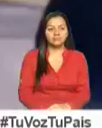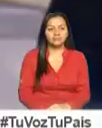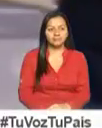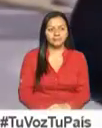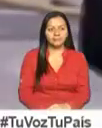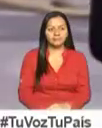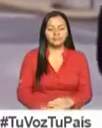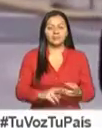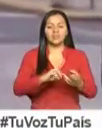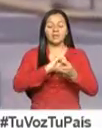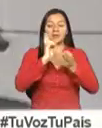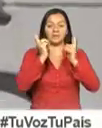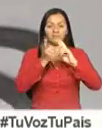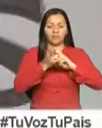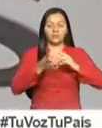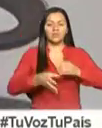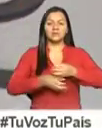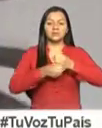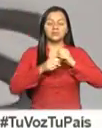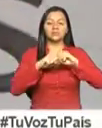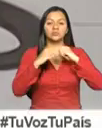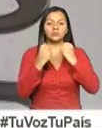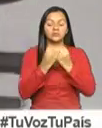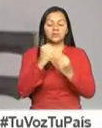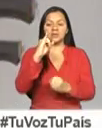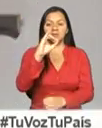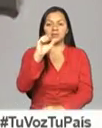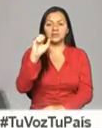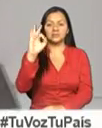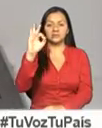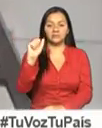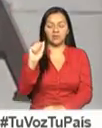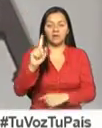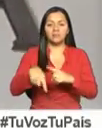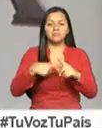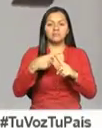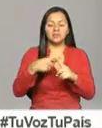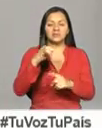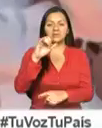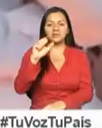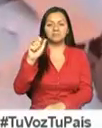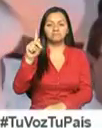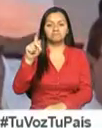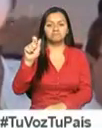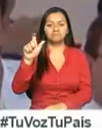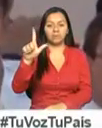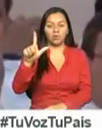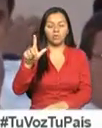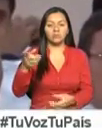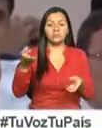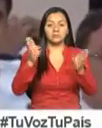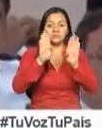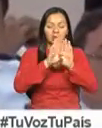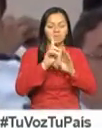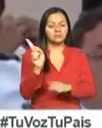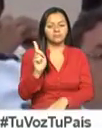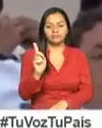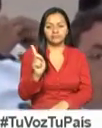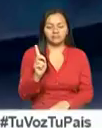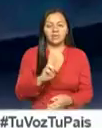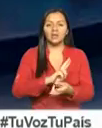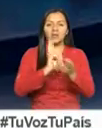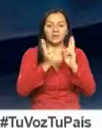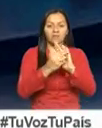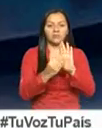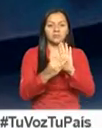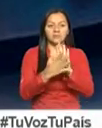Las reformas a la seguridad social de las Fuerzas Armadas y de la Policía Nacional no serán archivadas. Así lo